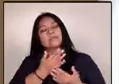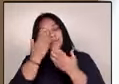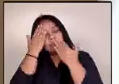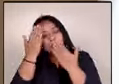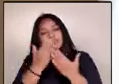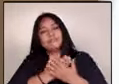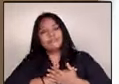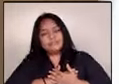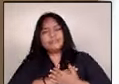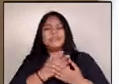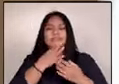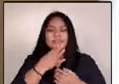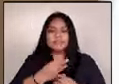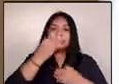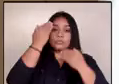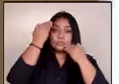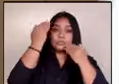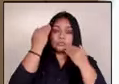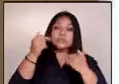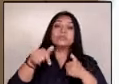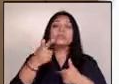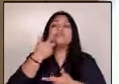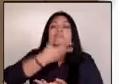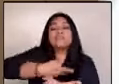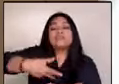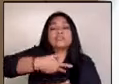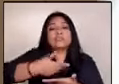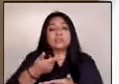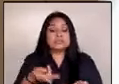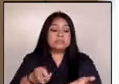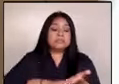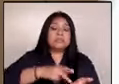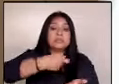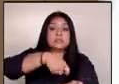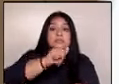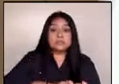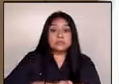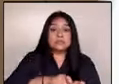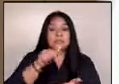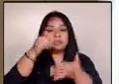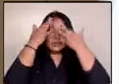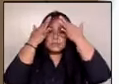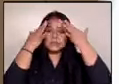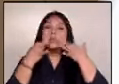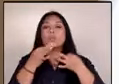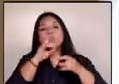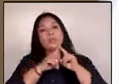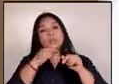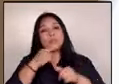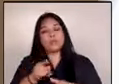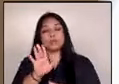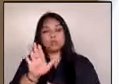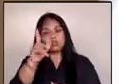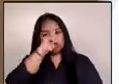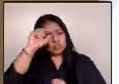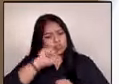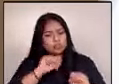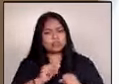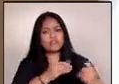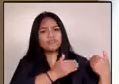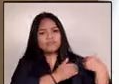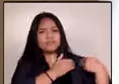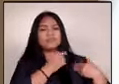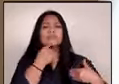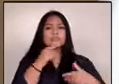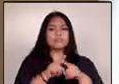involucrados en la negociación y la suscripción de este acuerdo su dedicación y compromiso son testimonio de la determinación